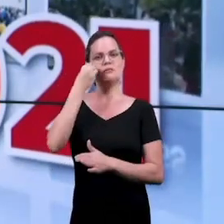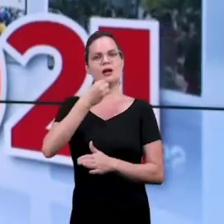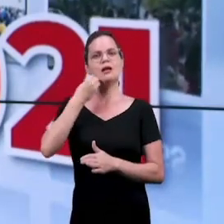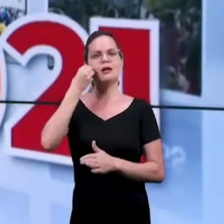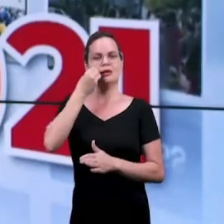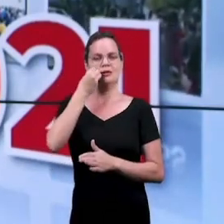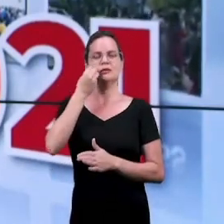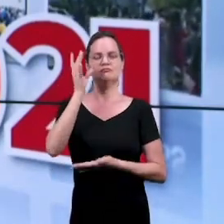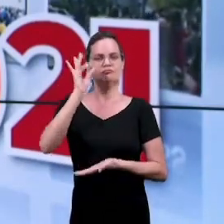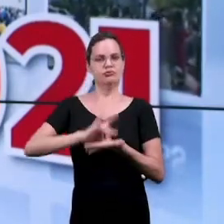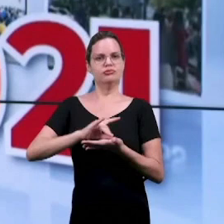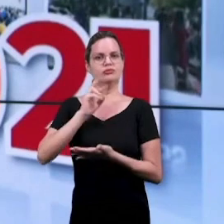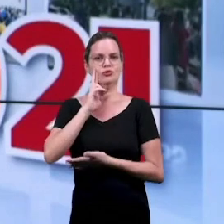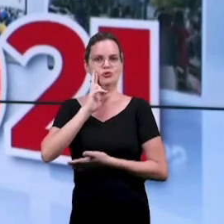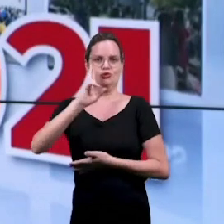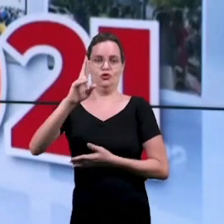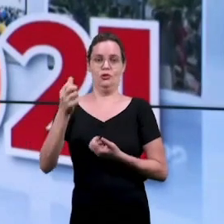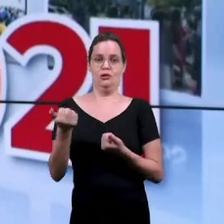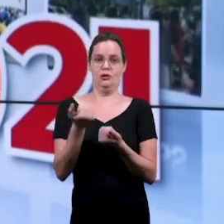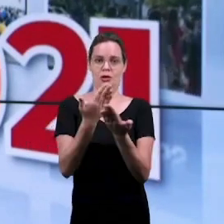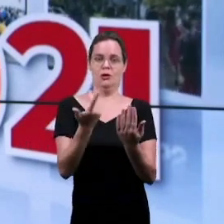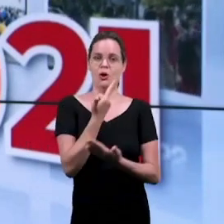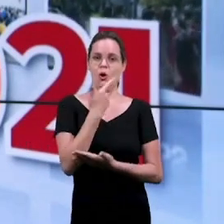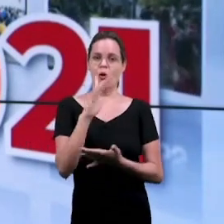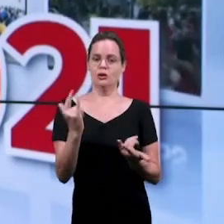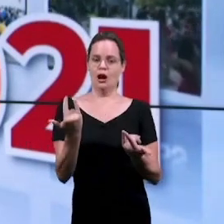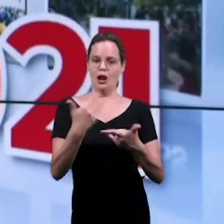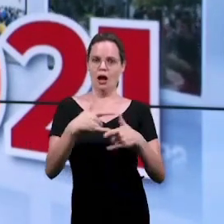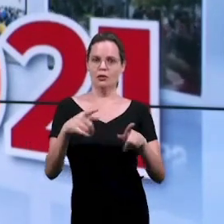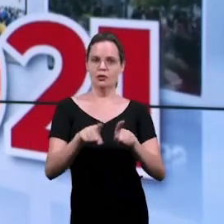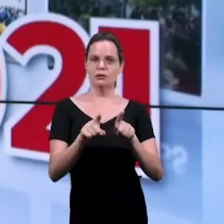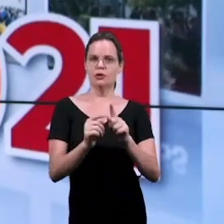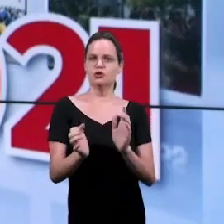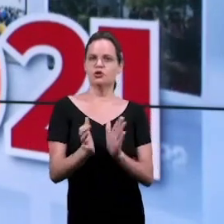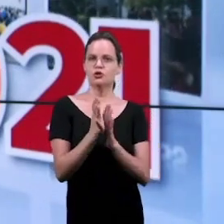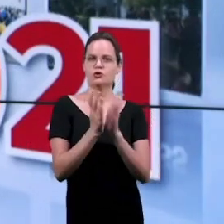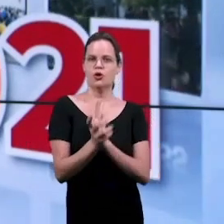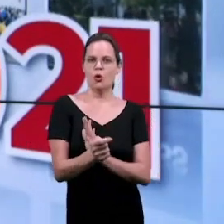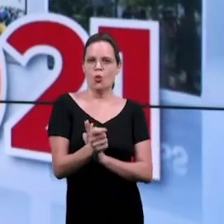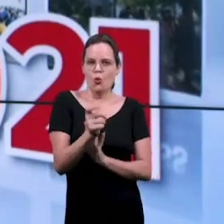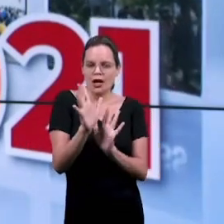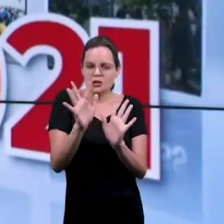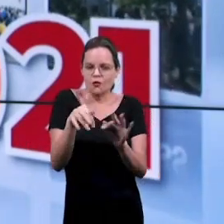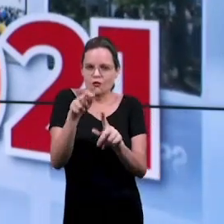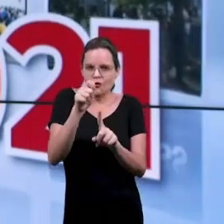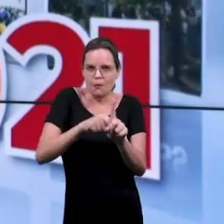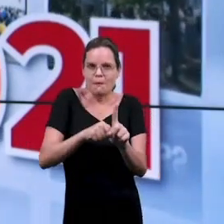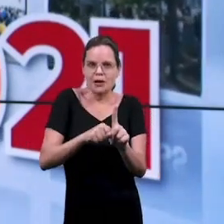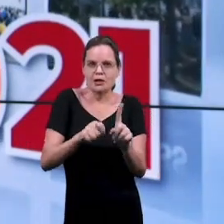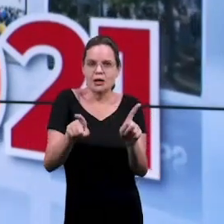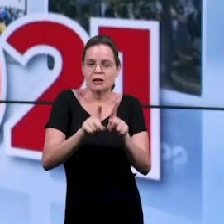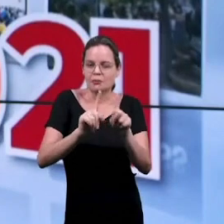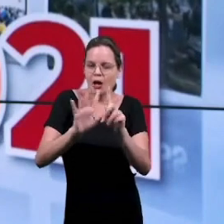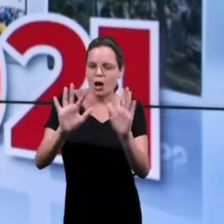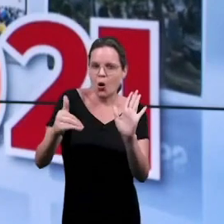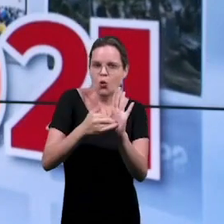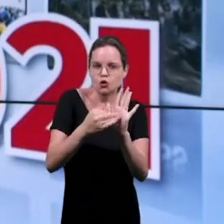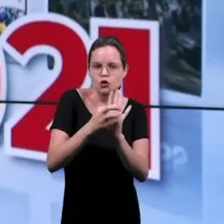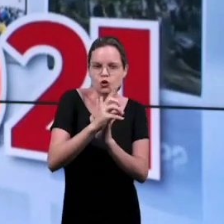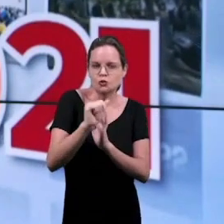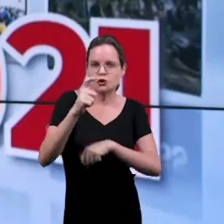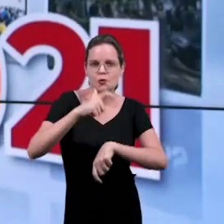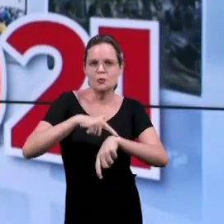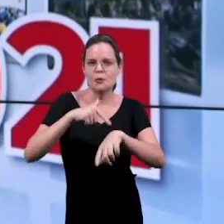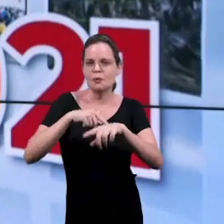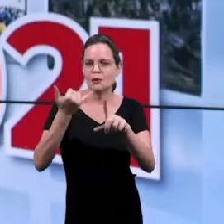varios himnos, mostrando la experiencia del loor revelado. Y como un segundo programa en vivo, próximo al final de mes,